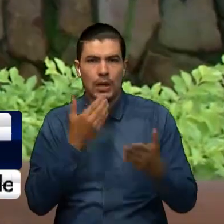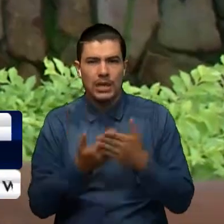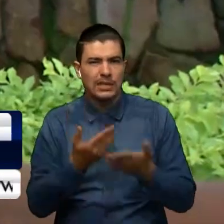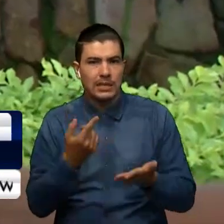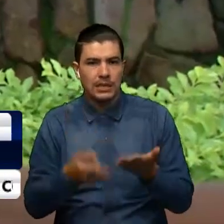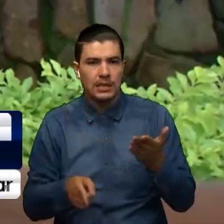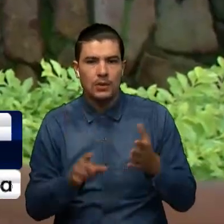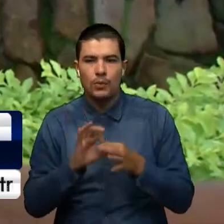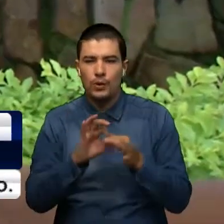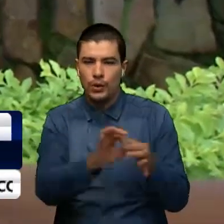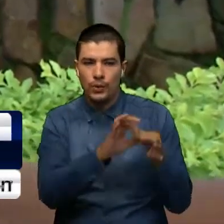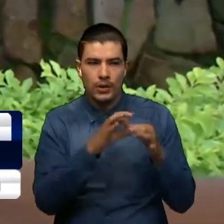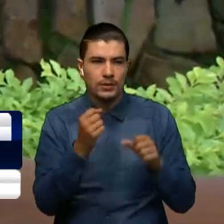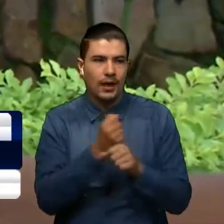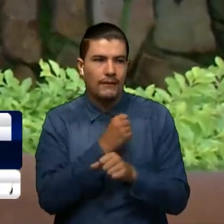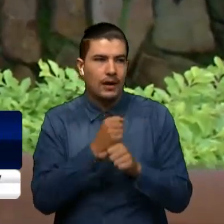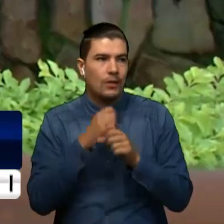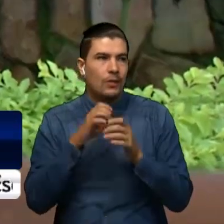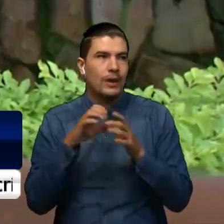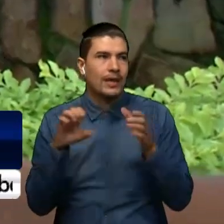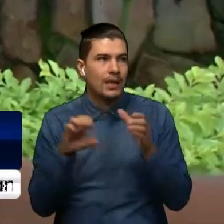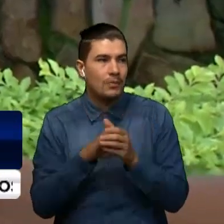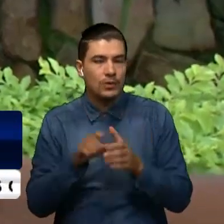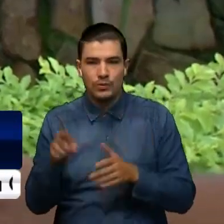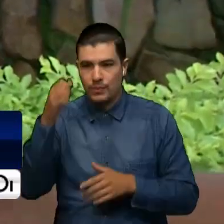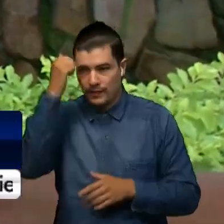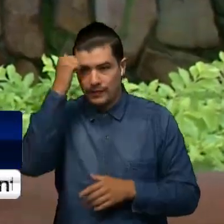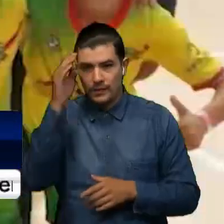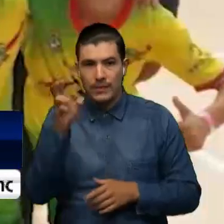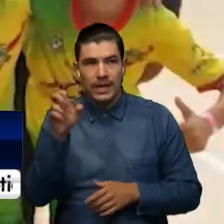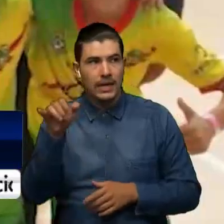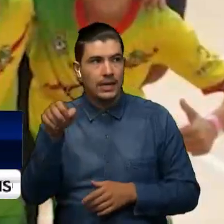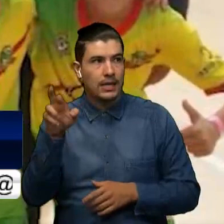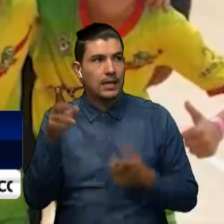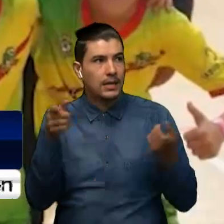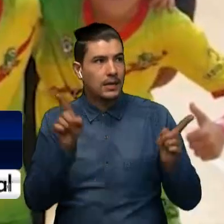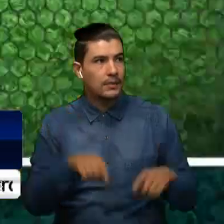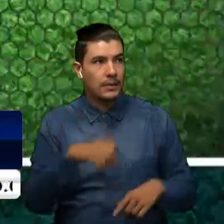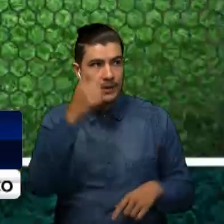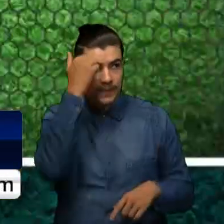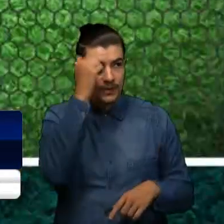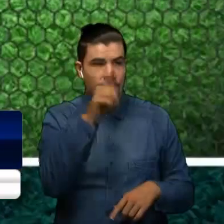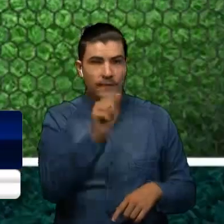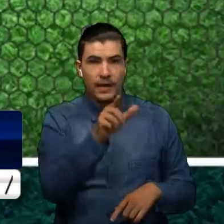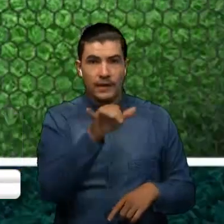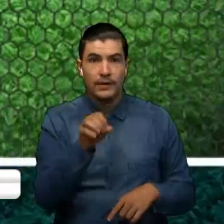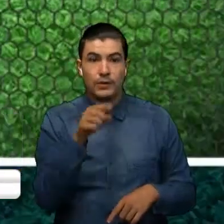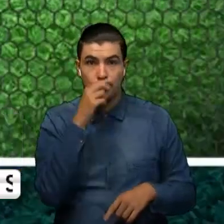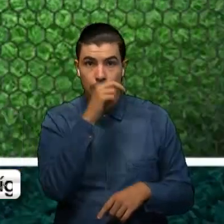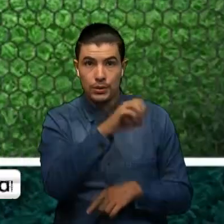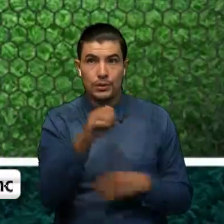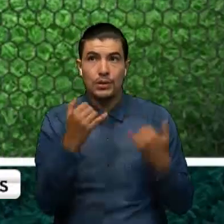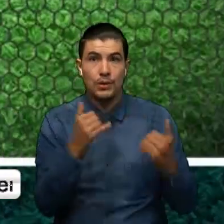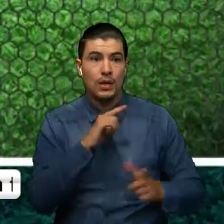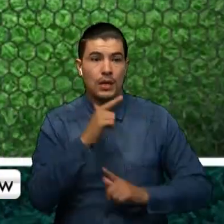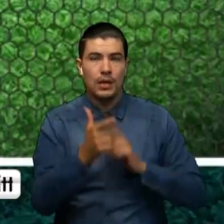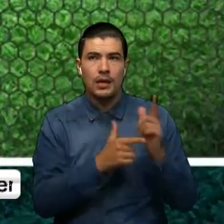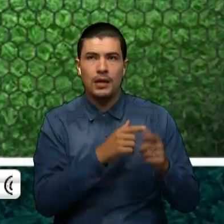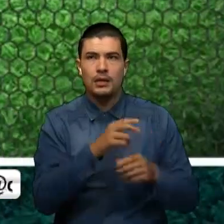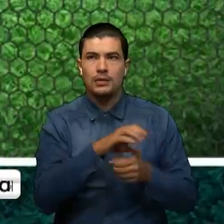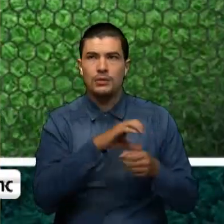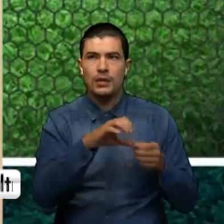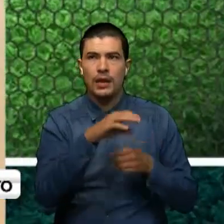al trabajo en equipo del profesor bréyner y del profesor fabio estos pequeños guerreros disputarán ahora la gran final nacional en medellín